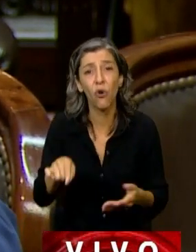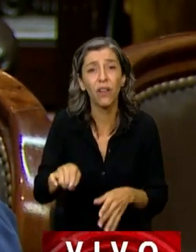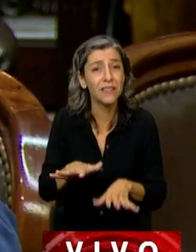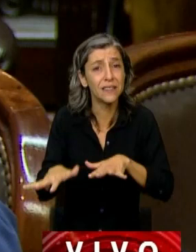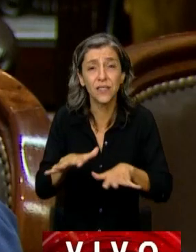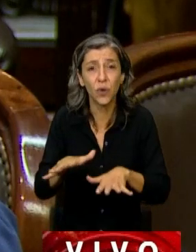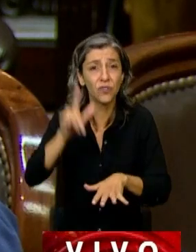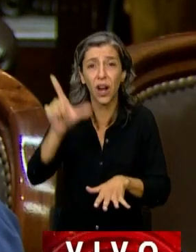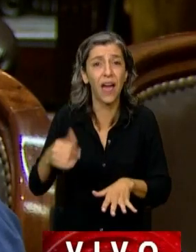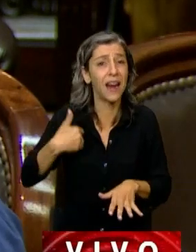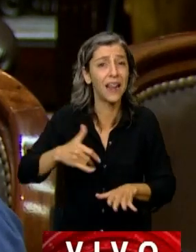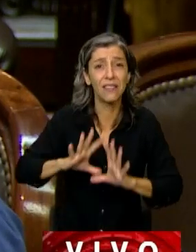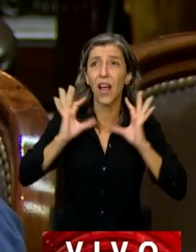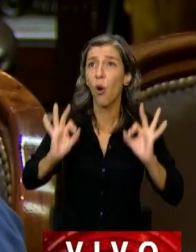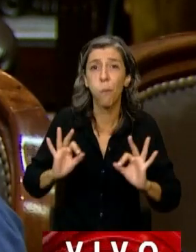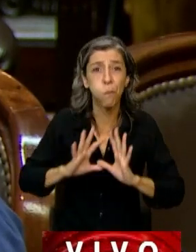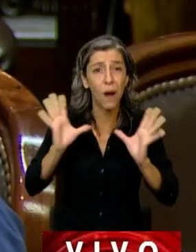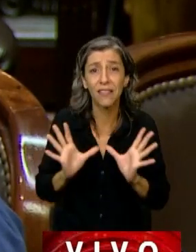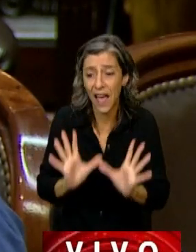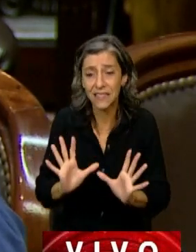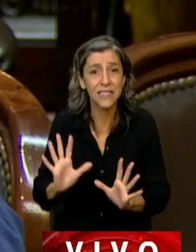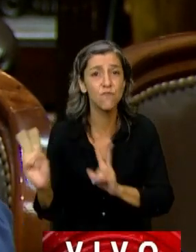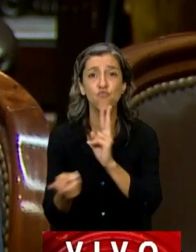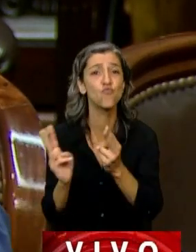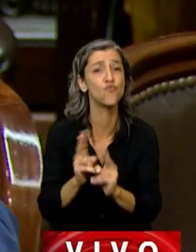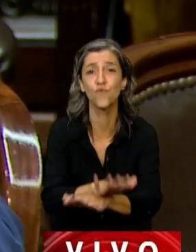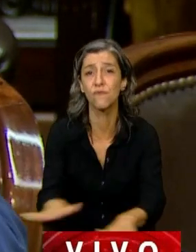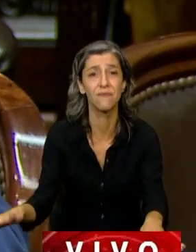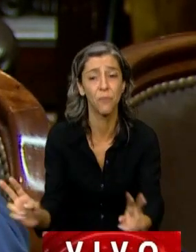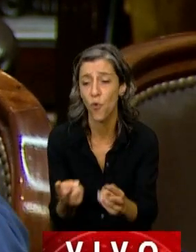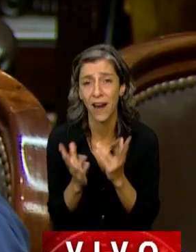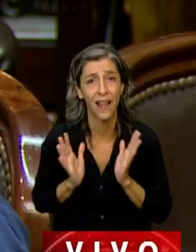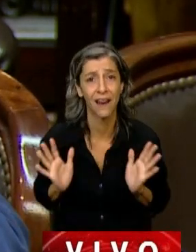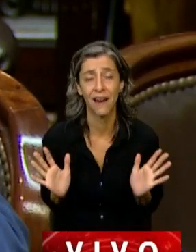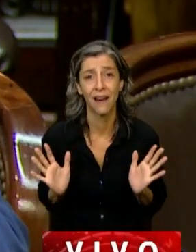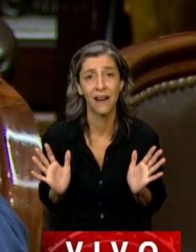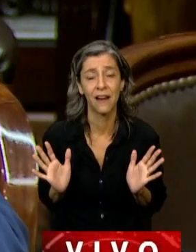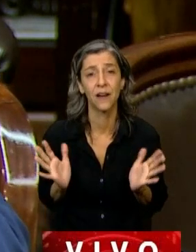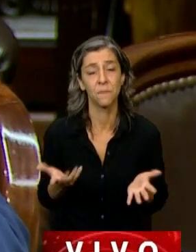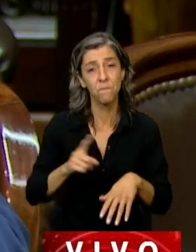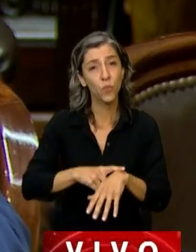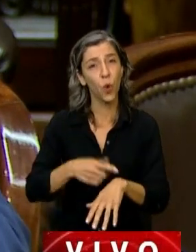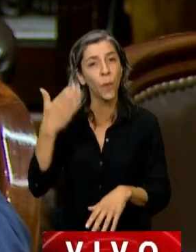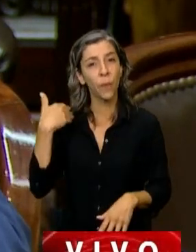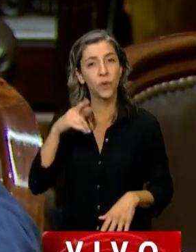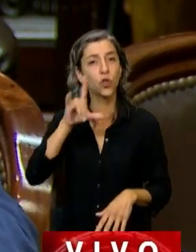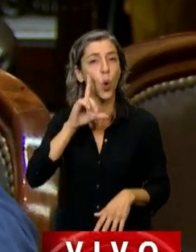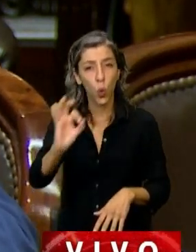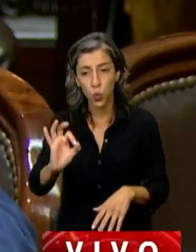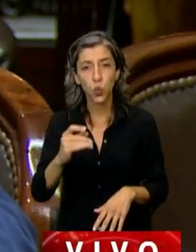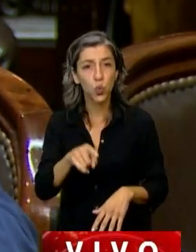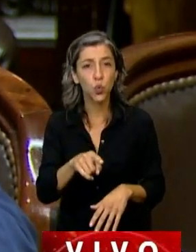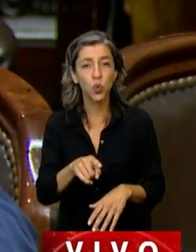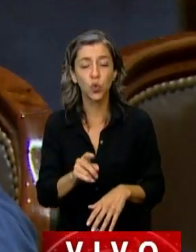terminen asesinados. Mire, Presidenta, cuando sucedió lo de Lucio, me acerqué